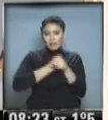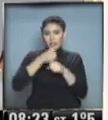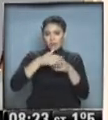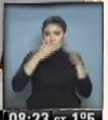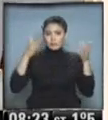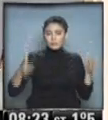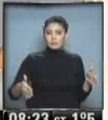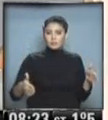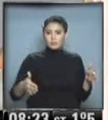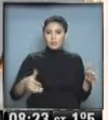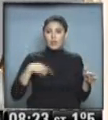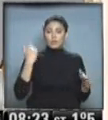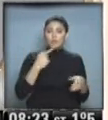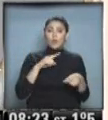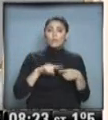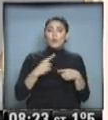y fundamentalmente